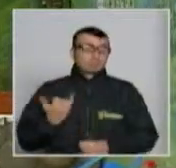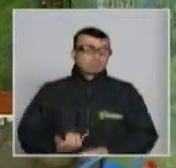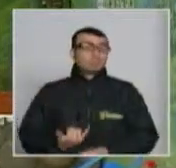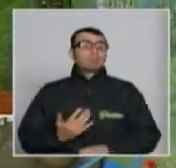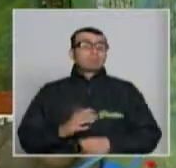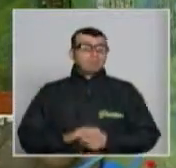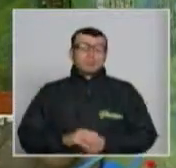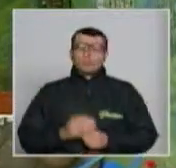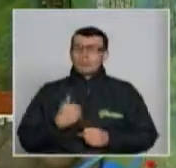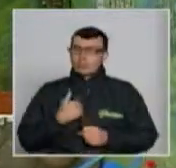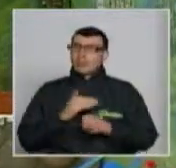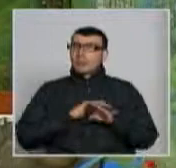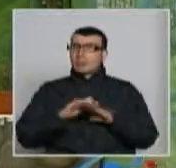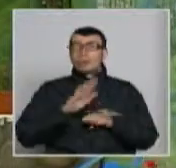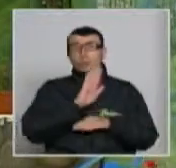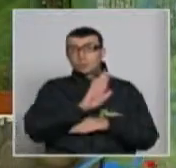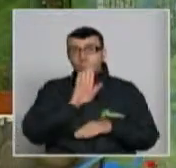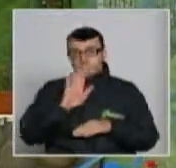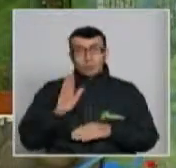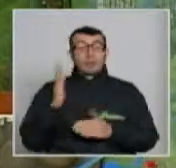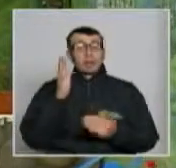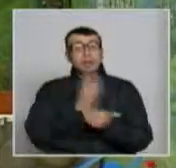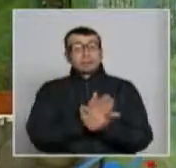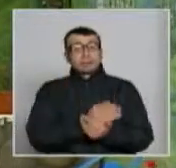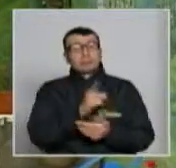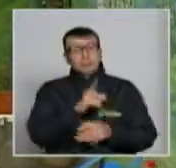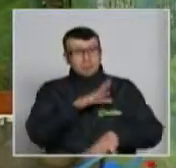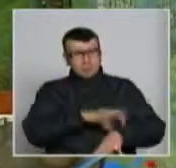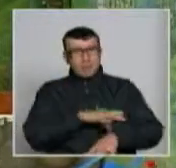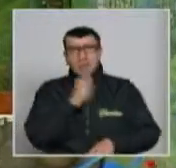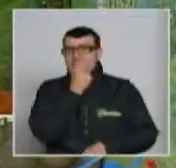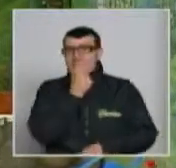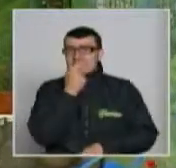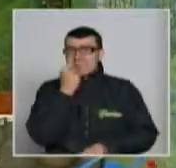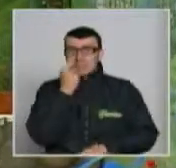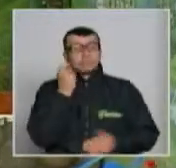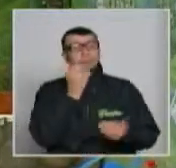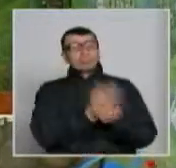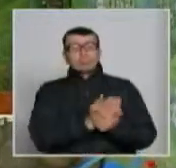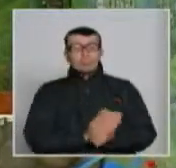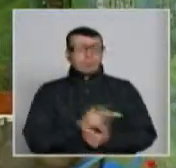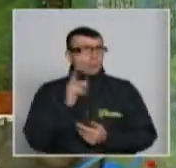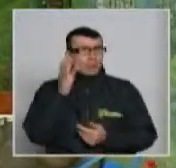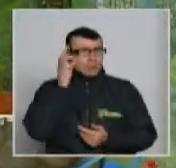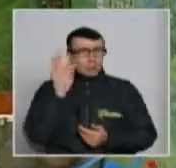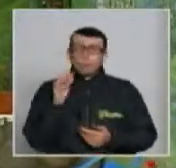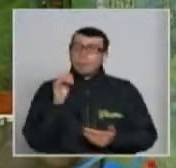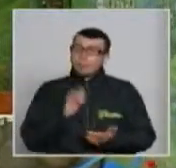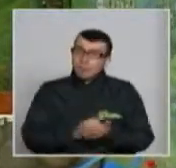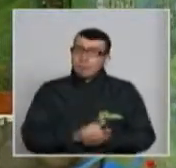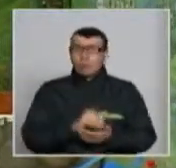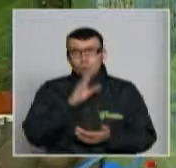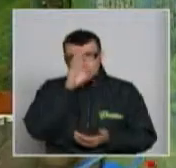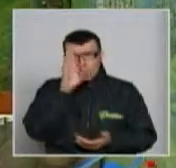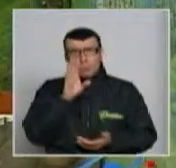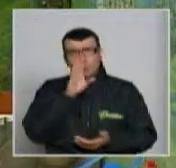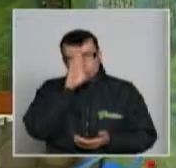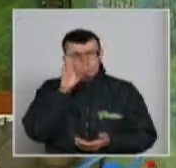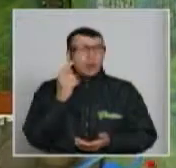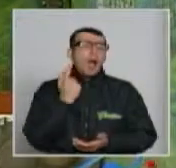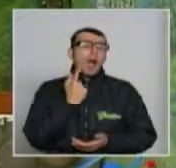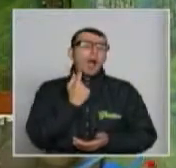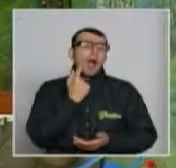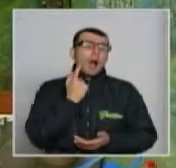invito a todos ustedes a que abran la boca, a que se evalúe la boca. Si hay llaguitas recurrentes, hay que